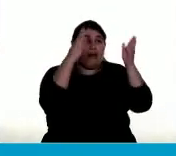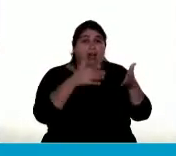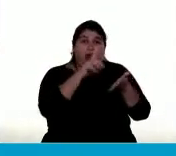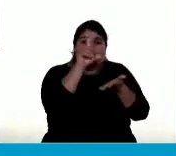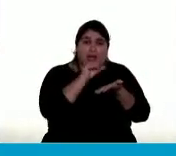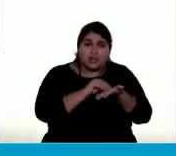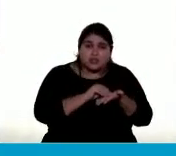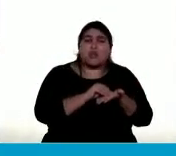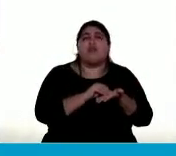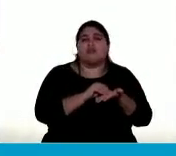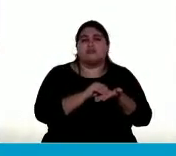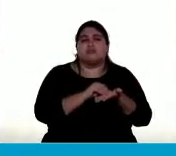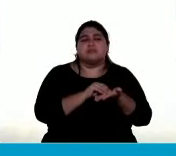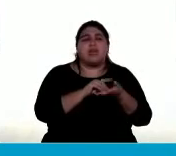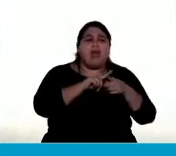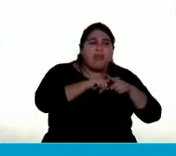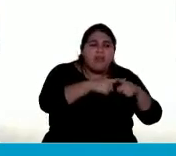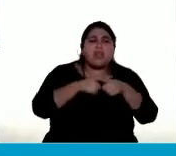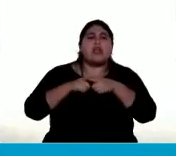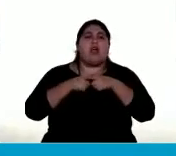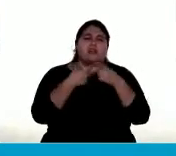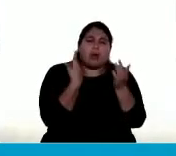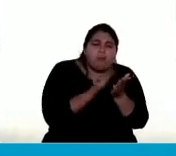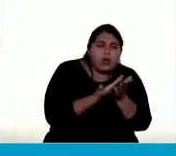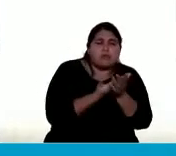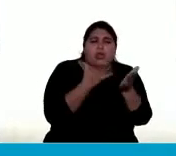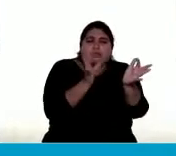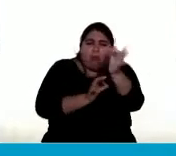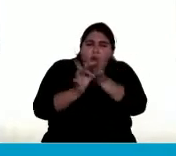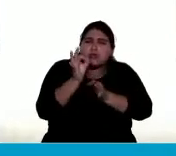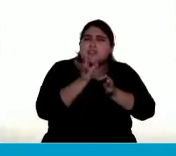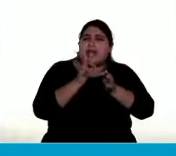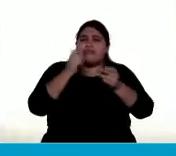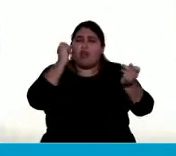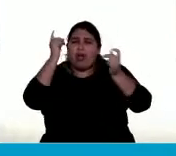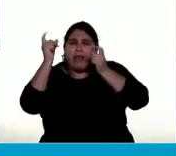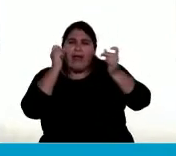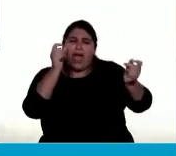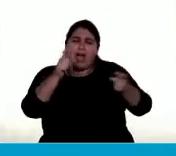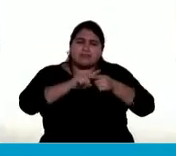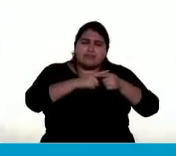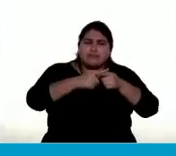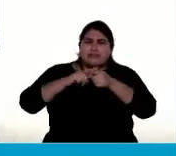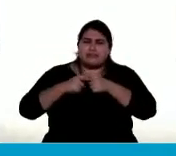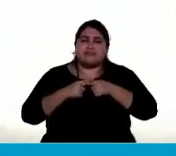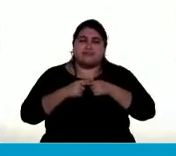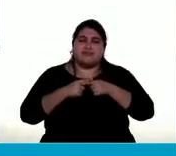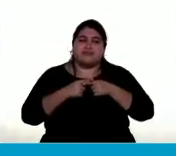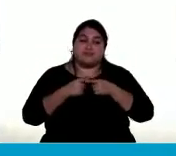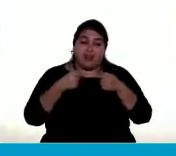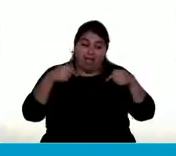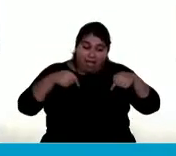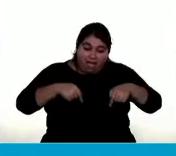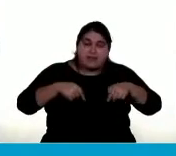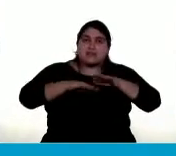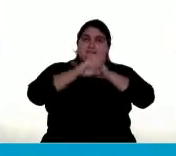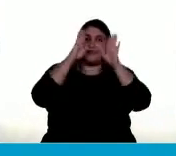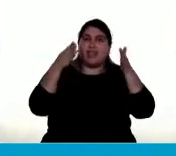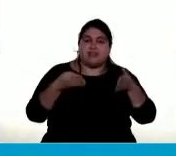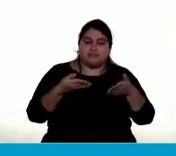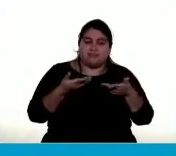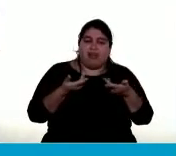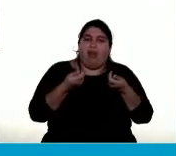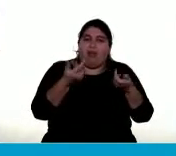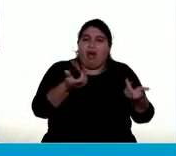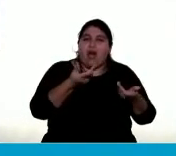que es donde también se discuten propuestas, proyectos, ideas que sin lugar a dudas tienden a mejorar